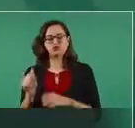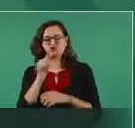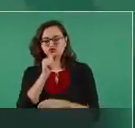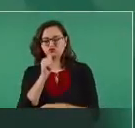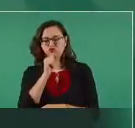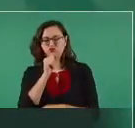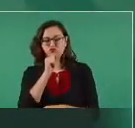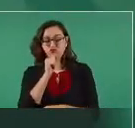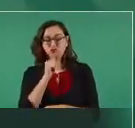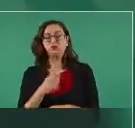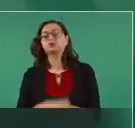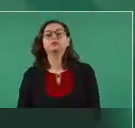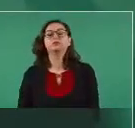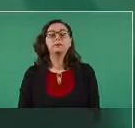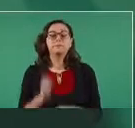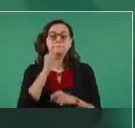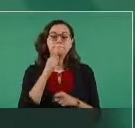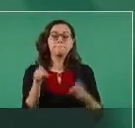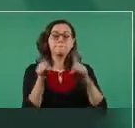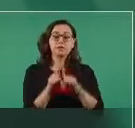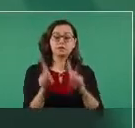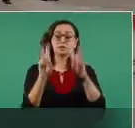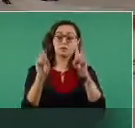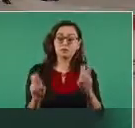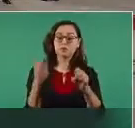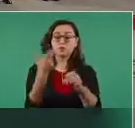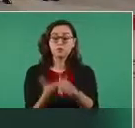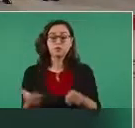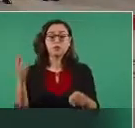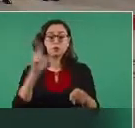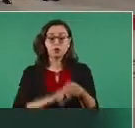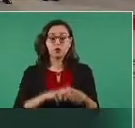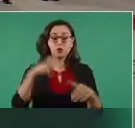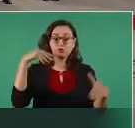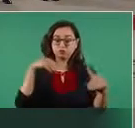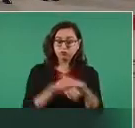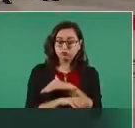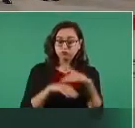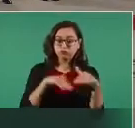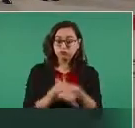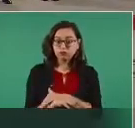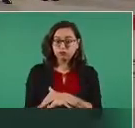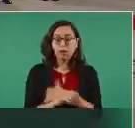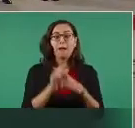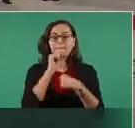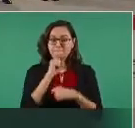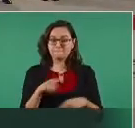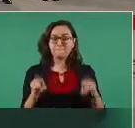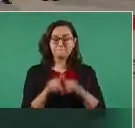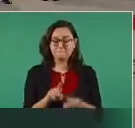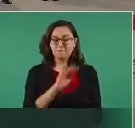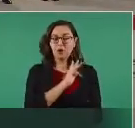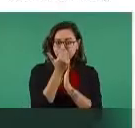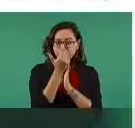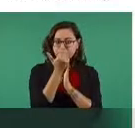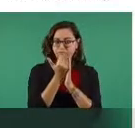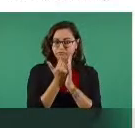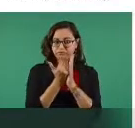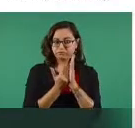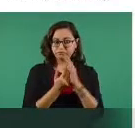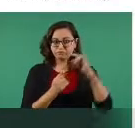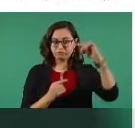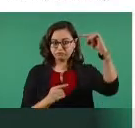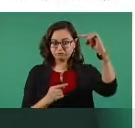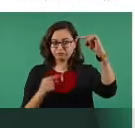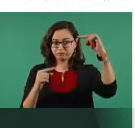18% y se prevé que termine con al menos 10% de reducción en la comparación de la semana 33 con la 32, así